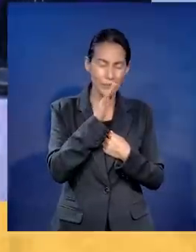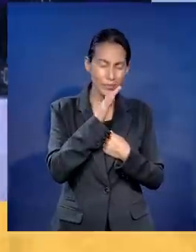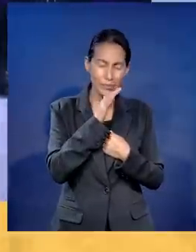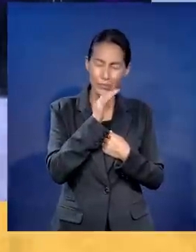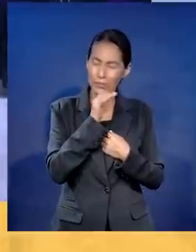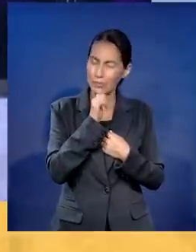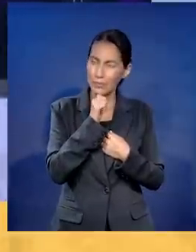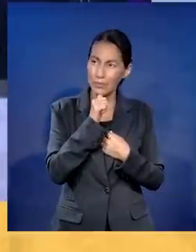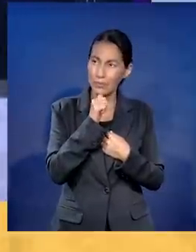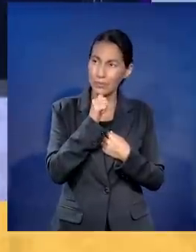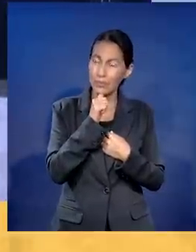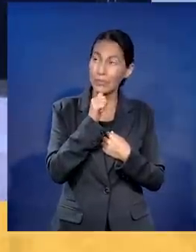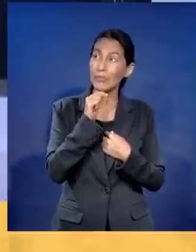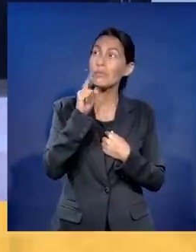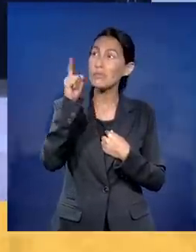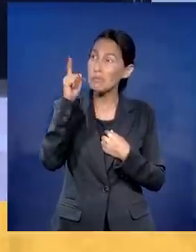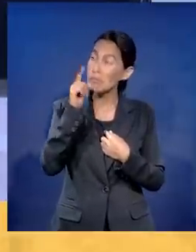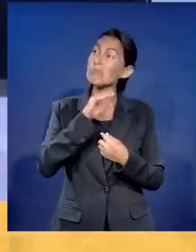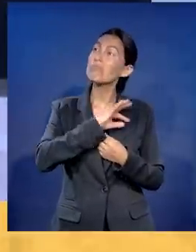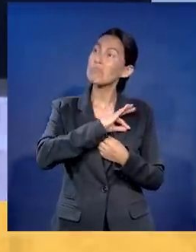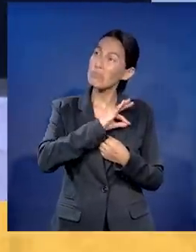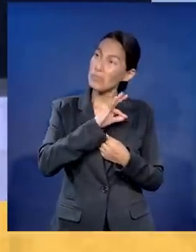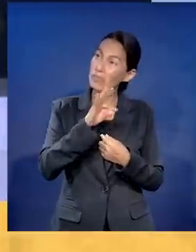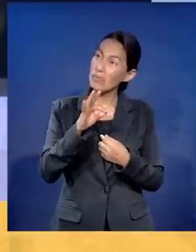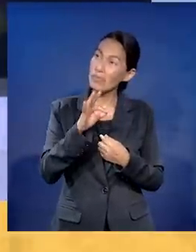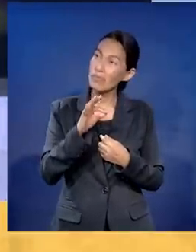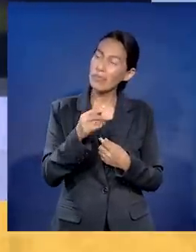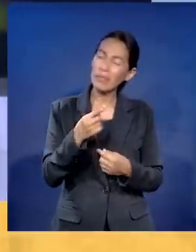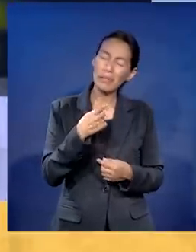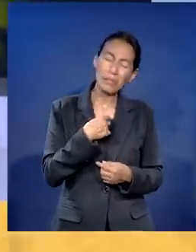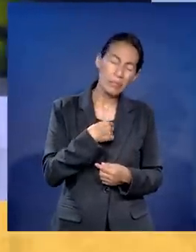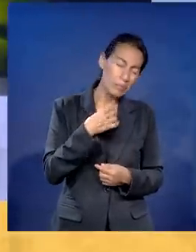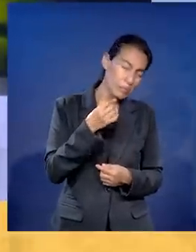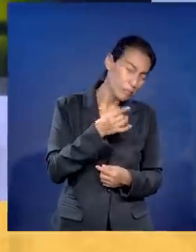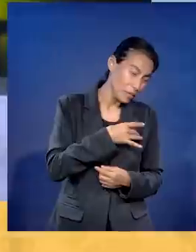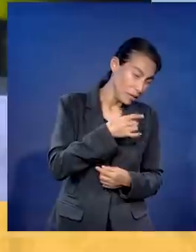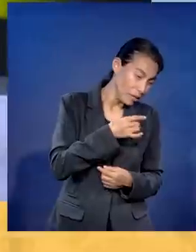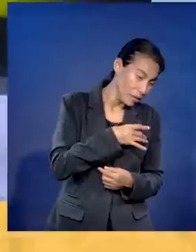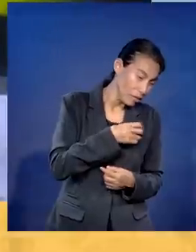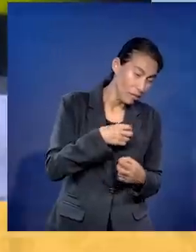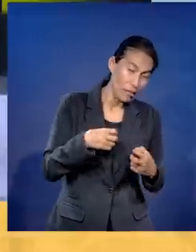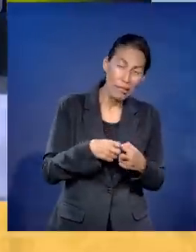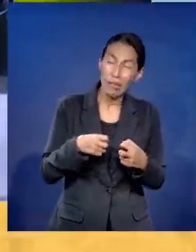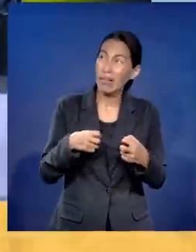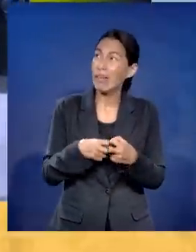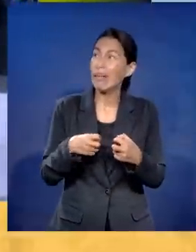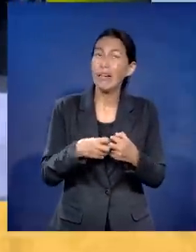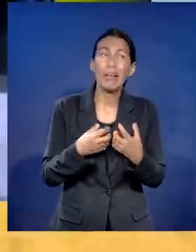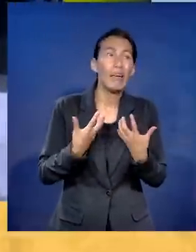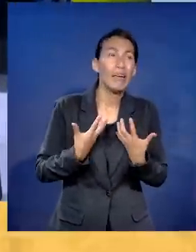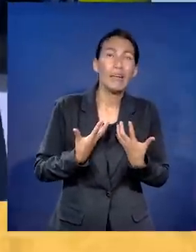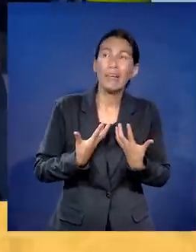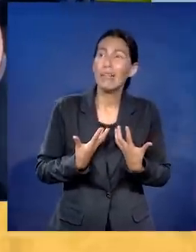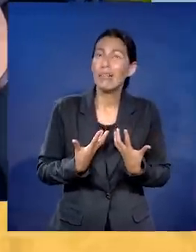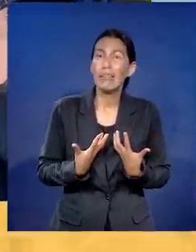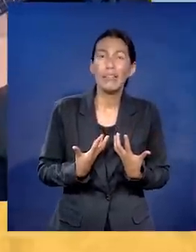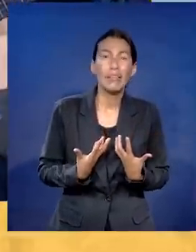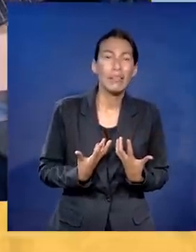pero tú sí tengo miedo y me desespero